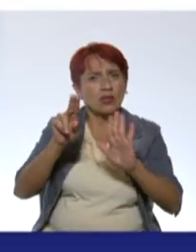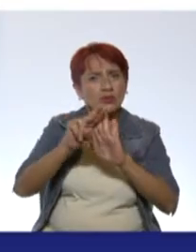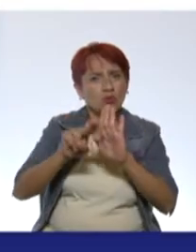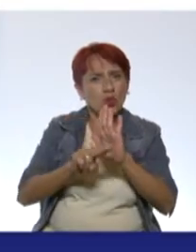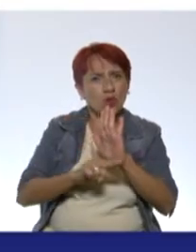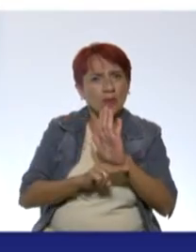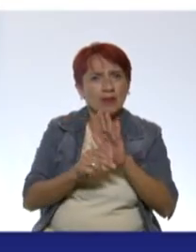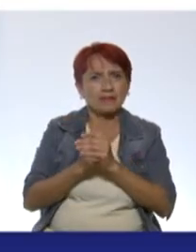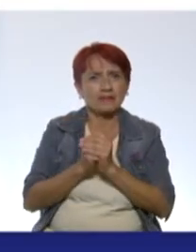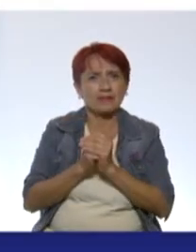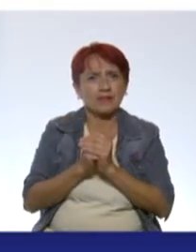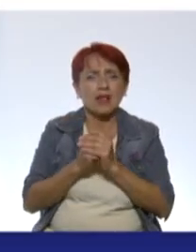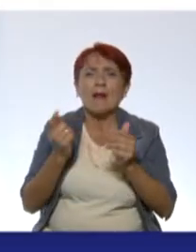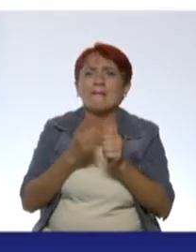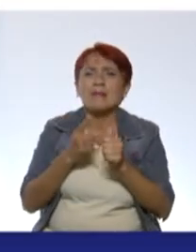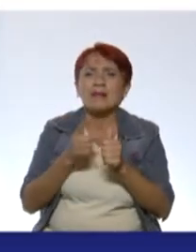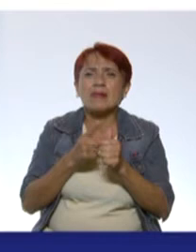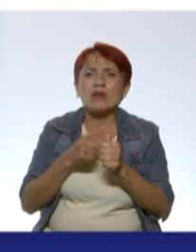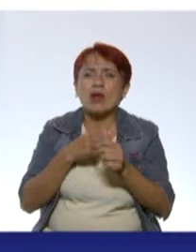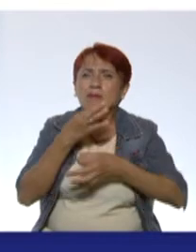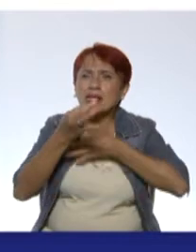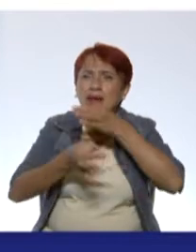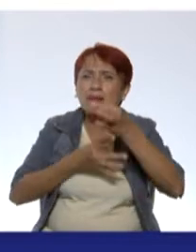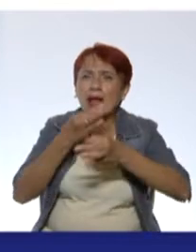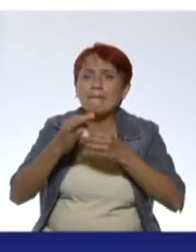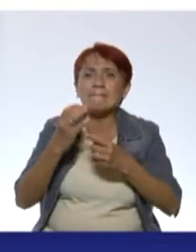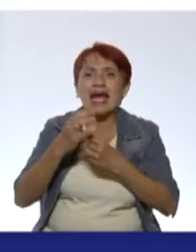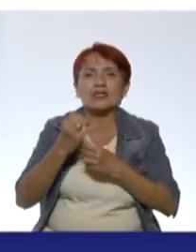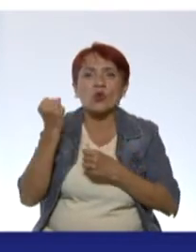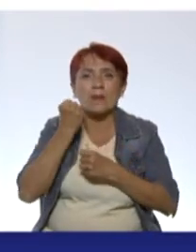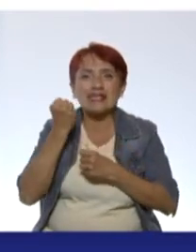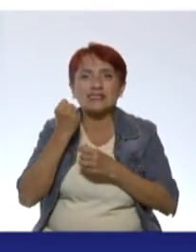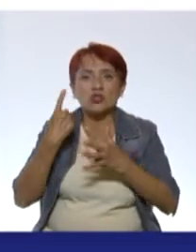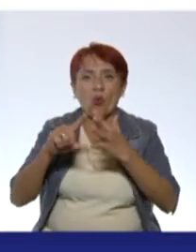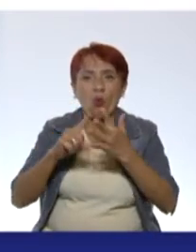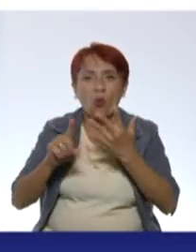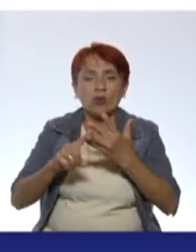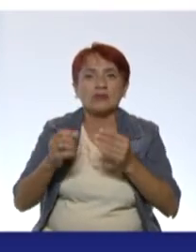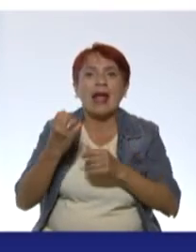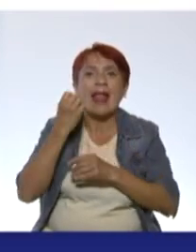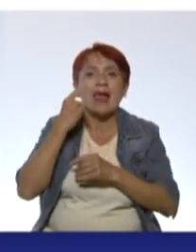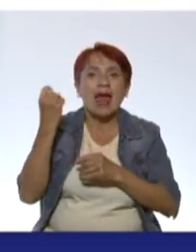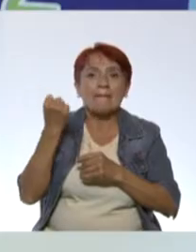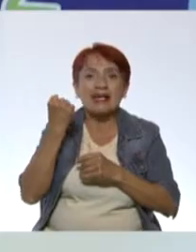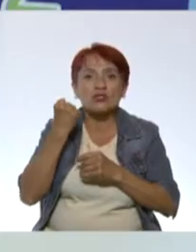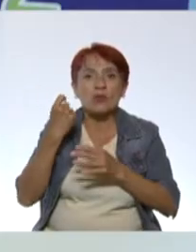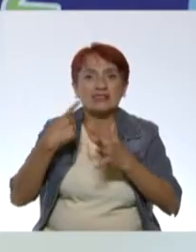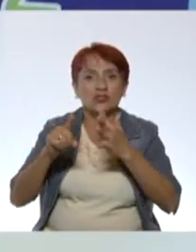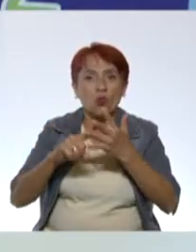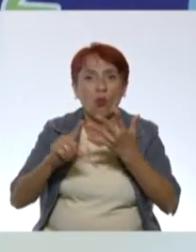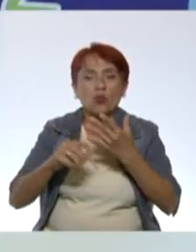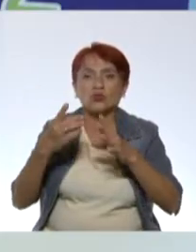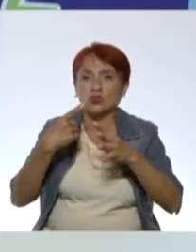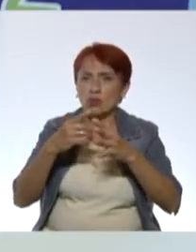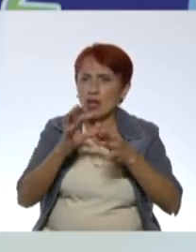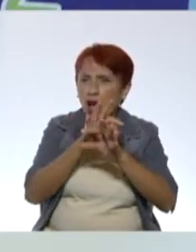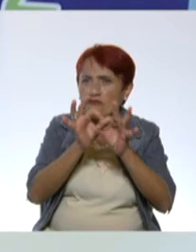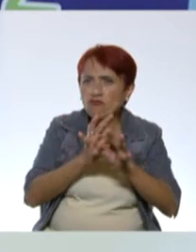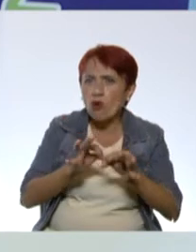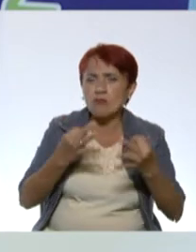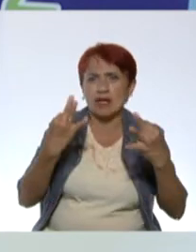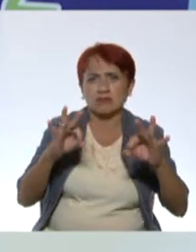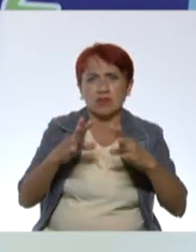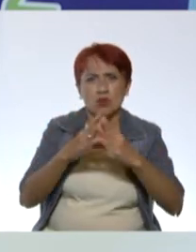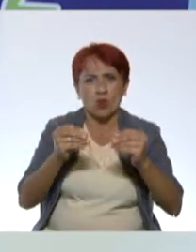al respecto. Lo primero sería hablar acerca de la masturbación. La masturbación es una de las formas